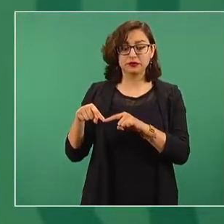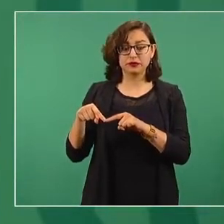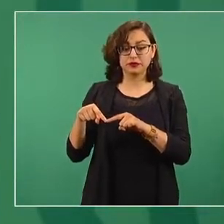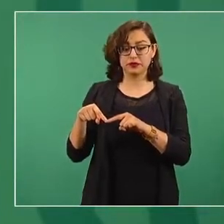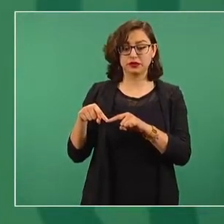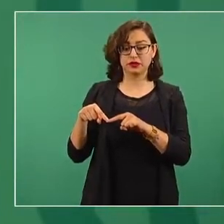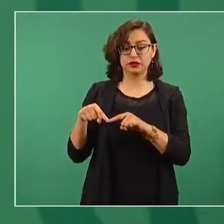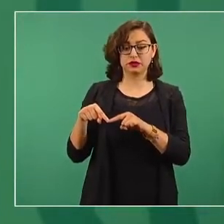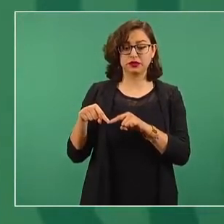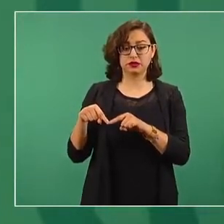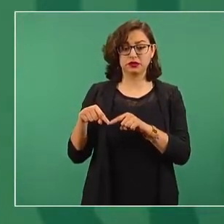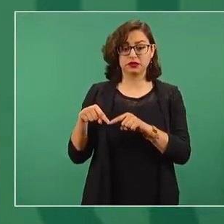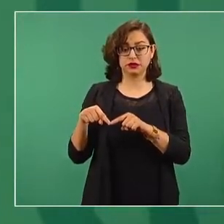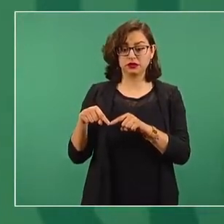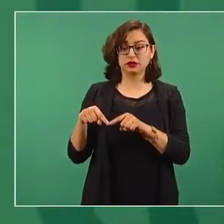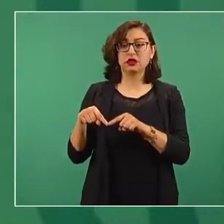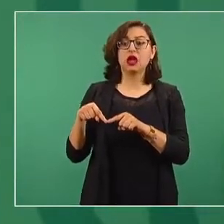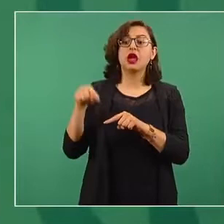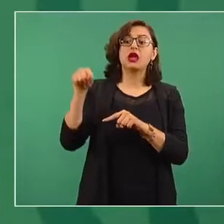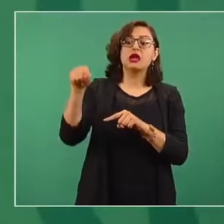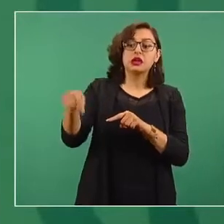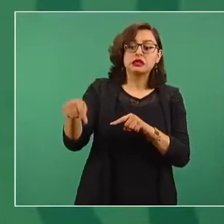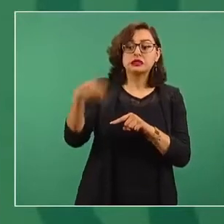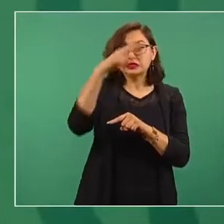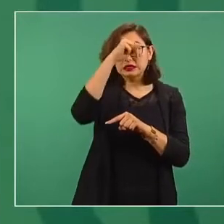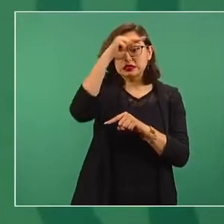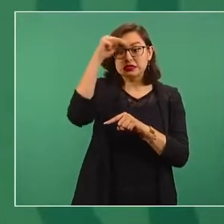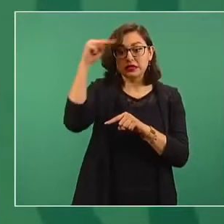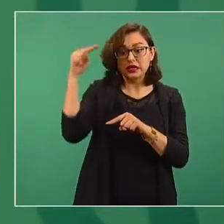de Nayarit,